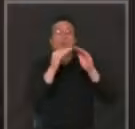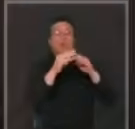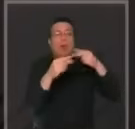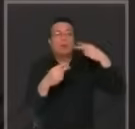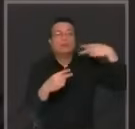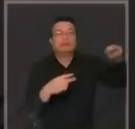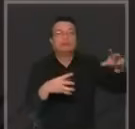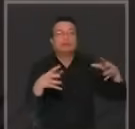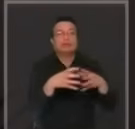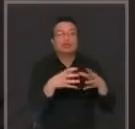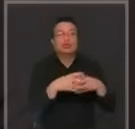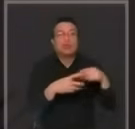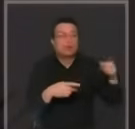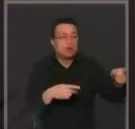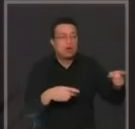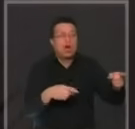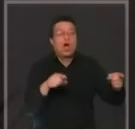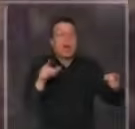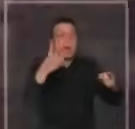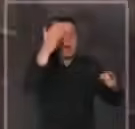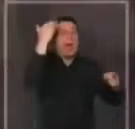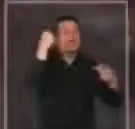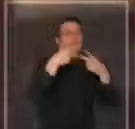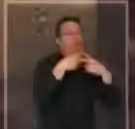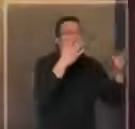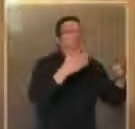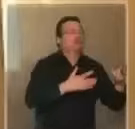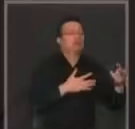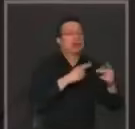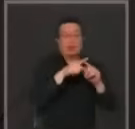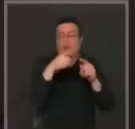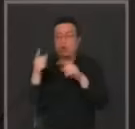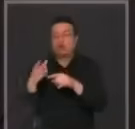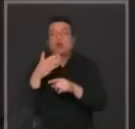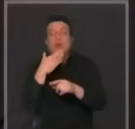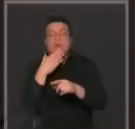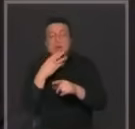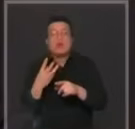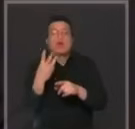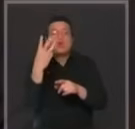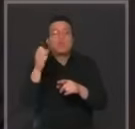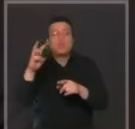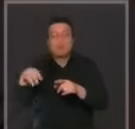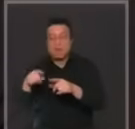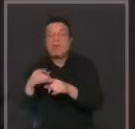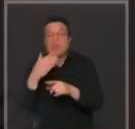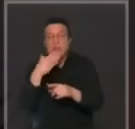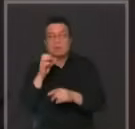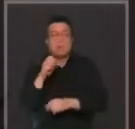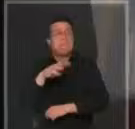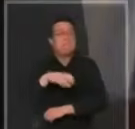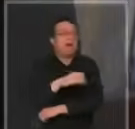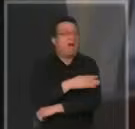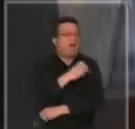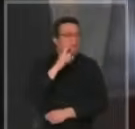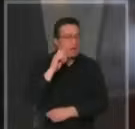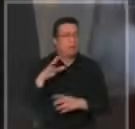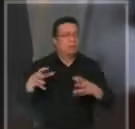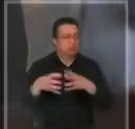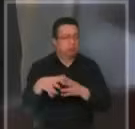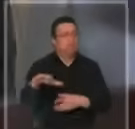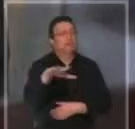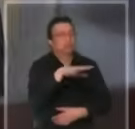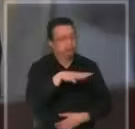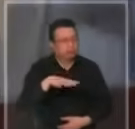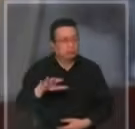pero también con otras orgánicas como UAM, en una lógica que es más propia de la mafia que de cualquier otro tipo de organización.